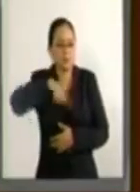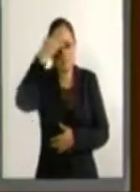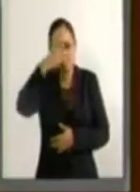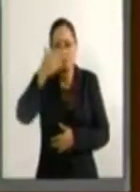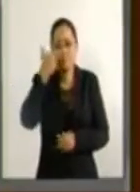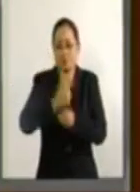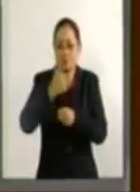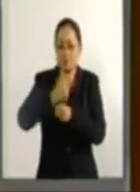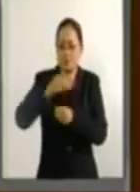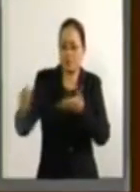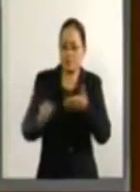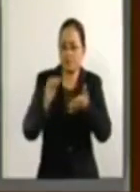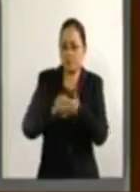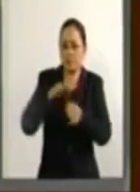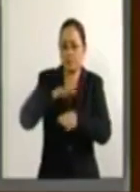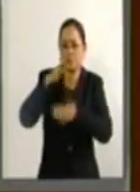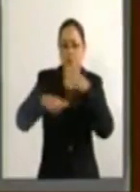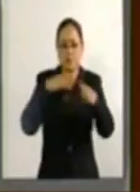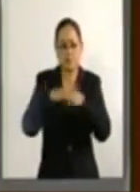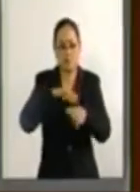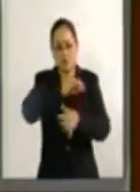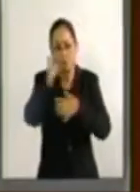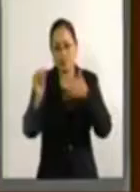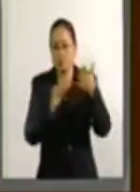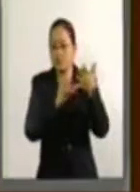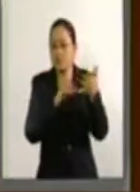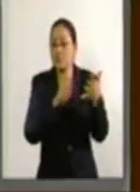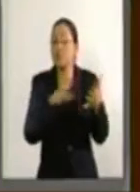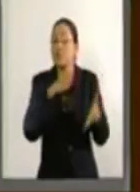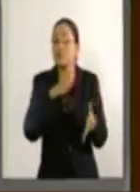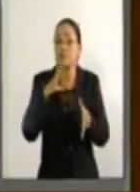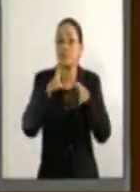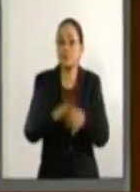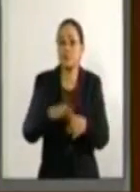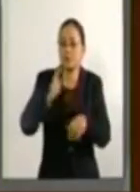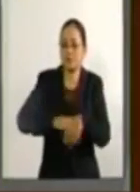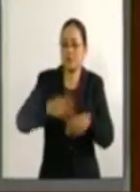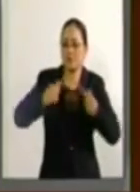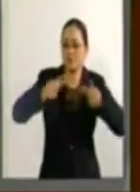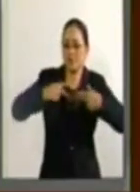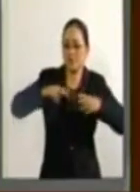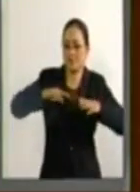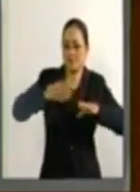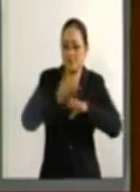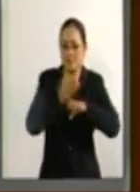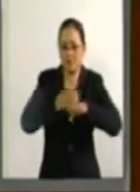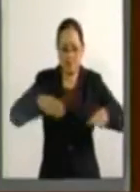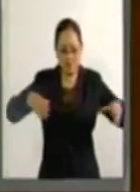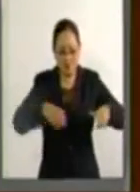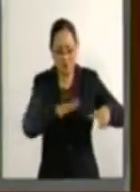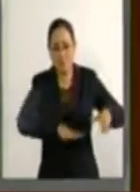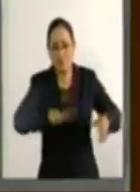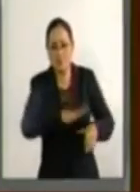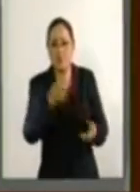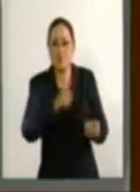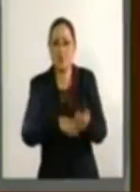sexta economía del mundo y el más poblado estado de la Unión Americana, el bastión de las tecnologías de